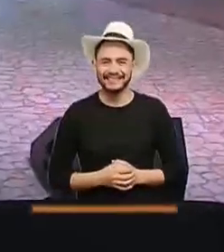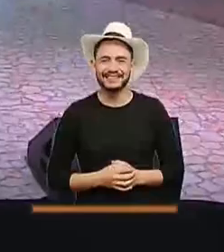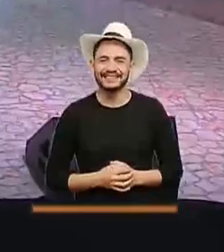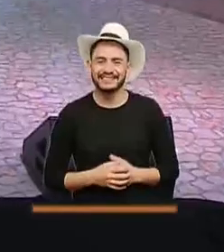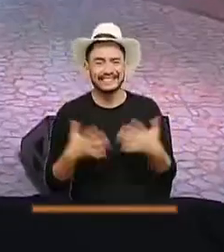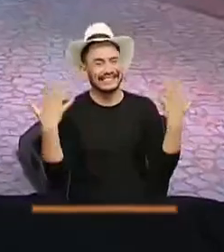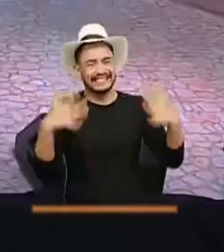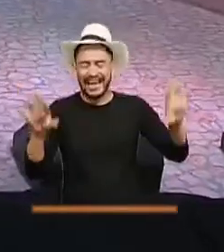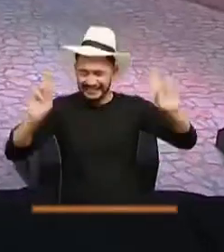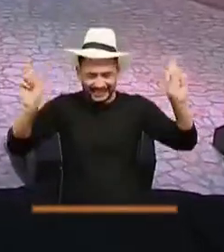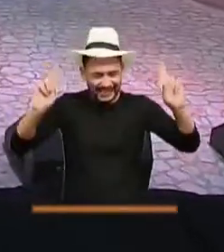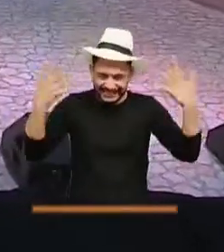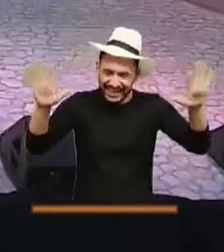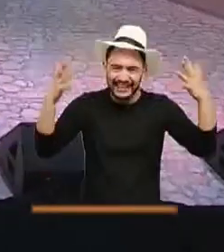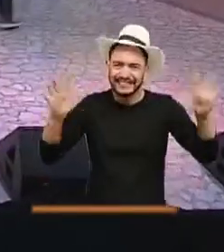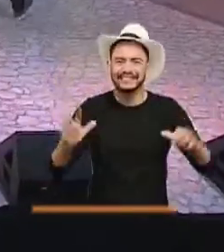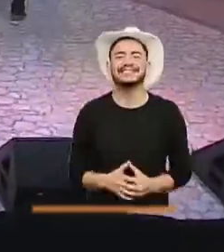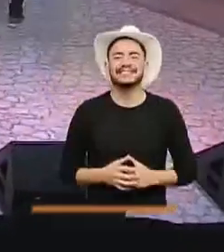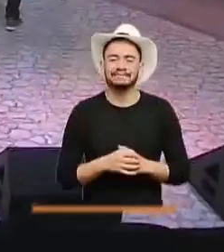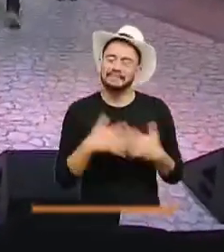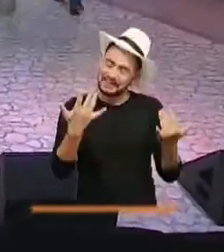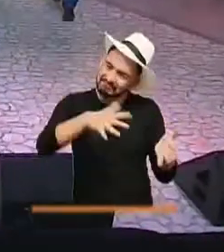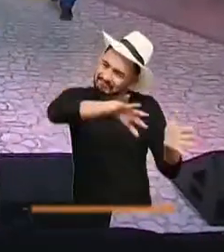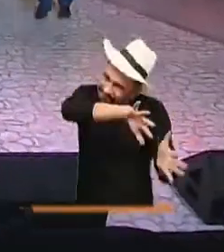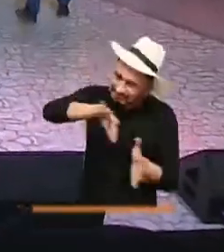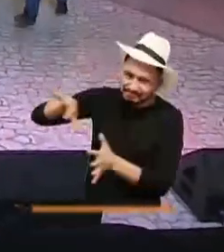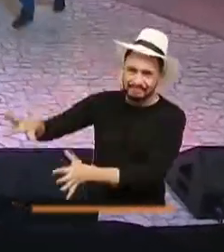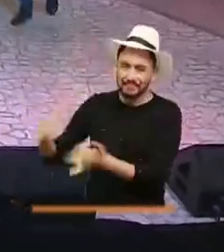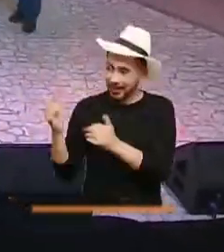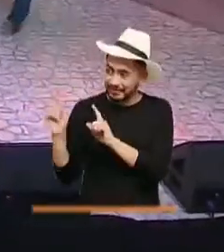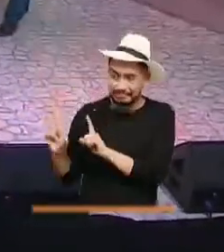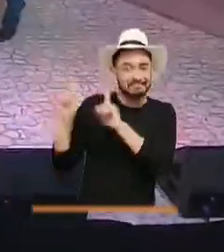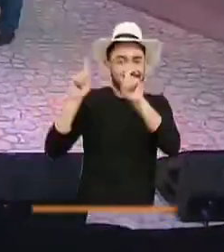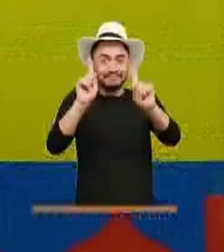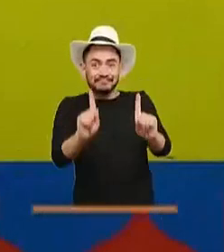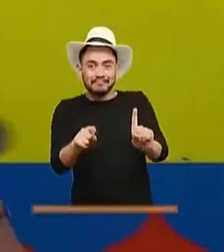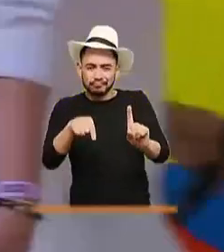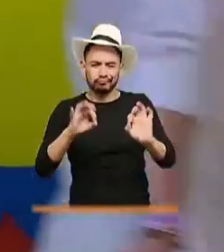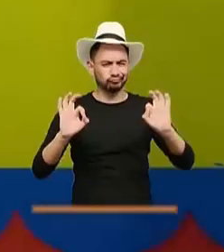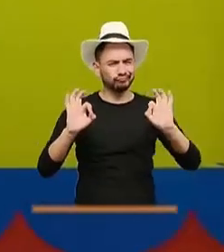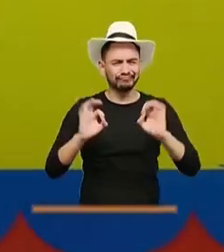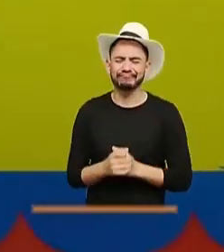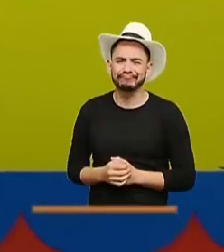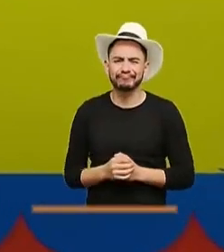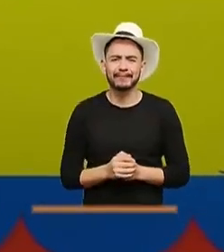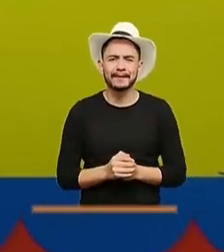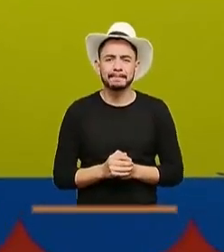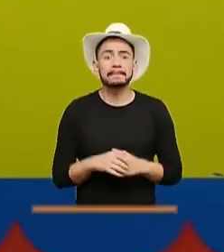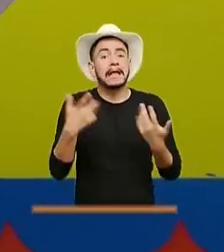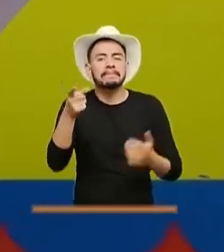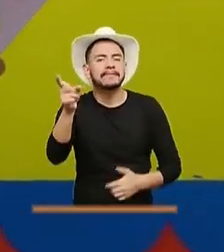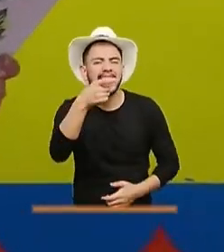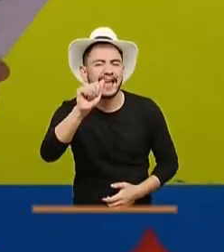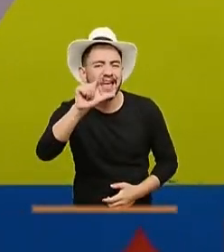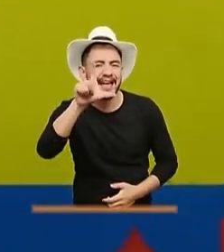suena la campana, termina esta ronda, sí, señores. Es el momento para el hijo de Orfa, Gallinazo, y desde